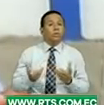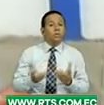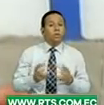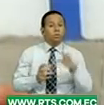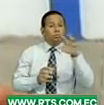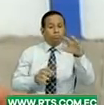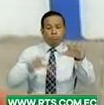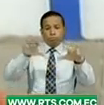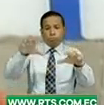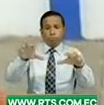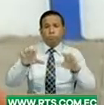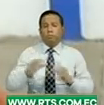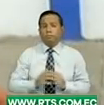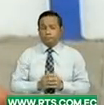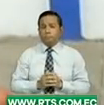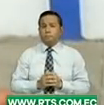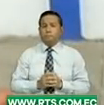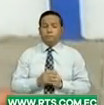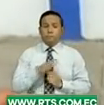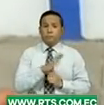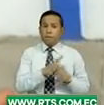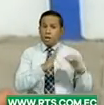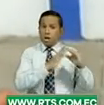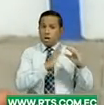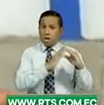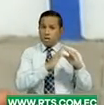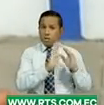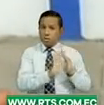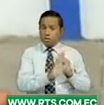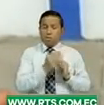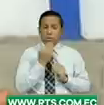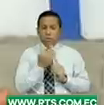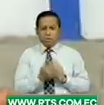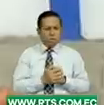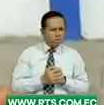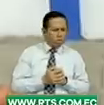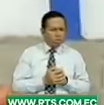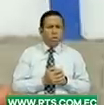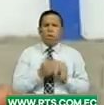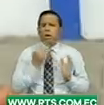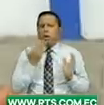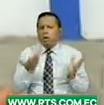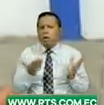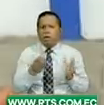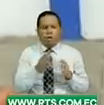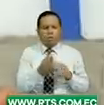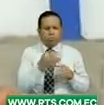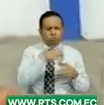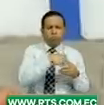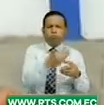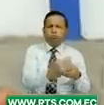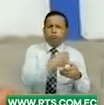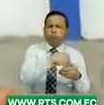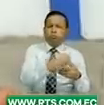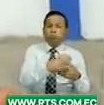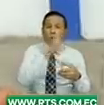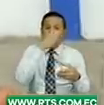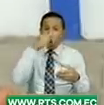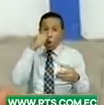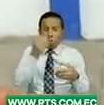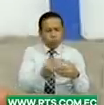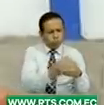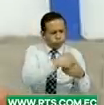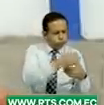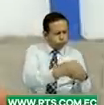esta este inmueble estaban acopiando que esta cantidad de droga que realmente es